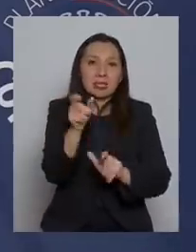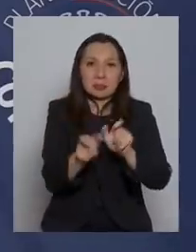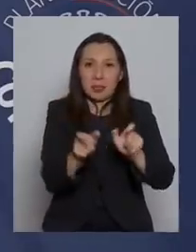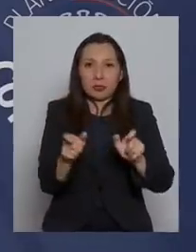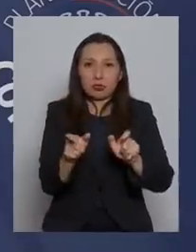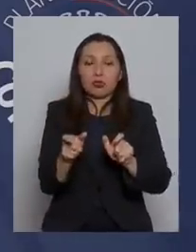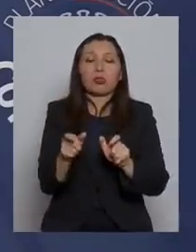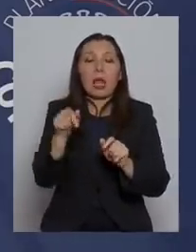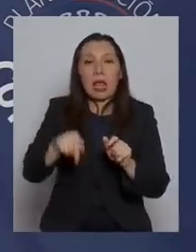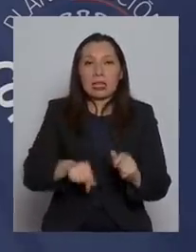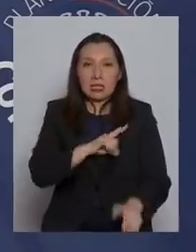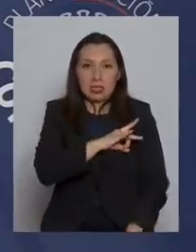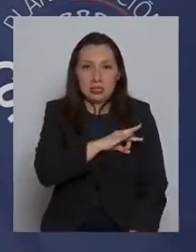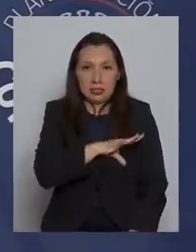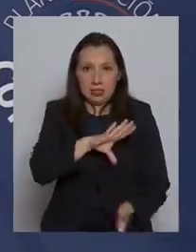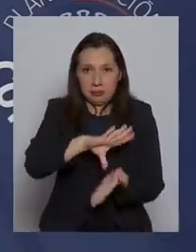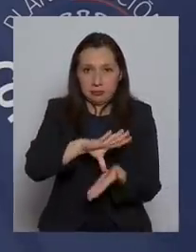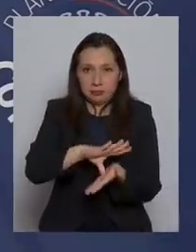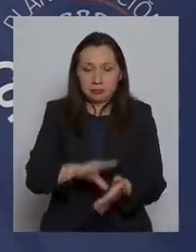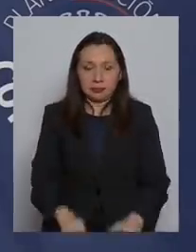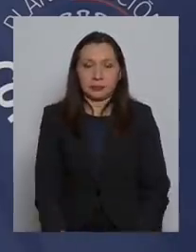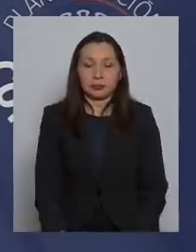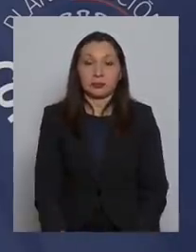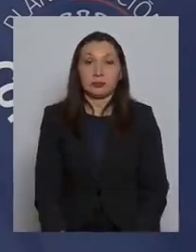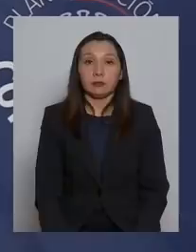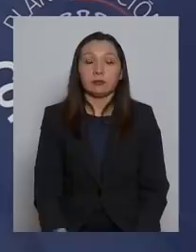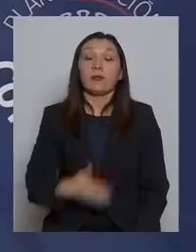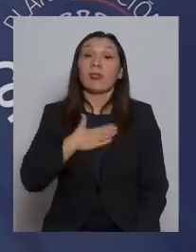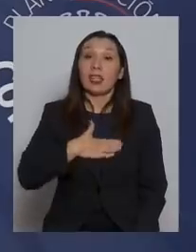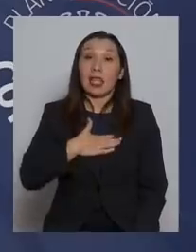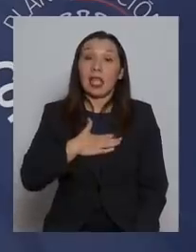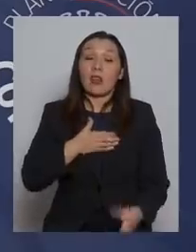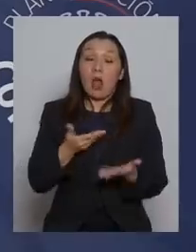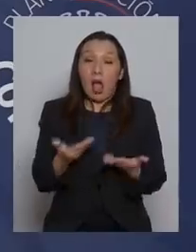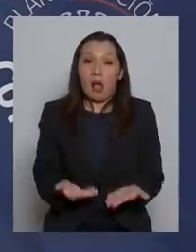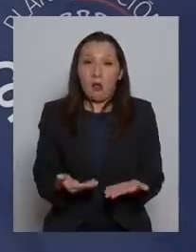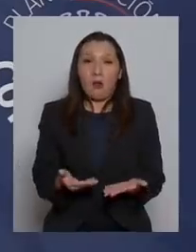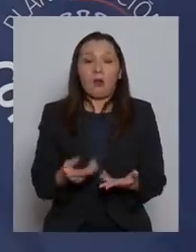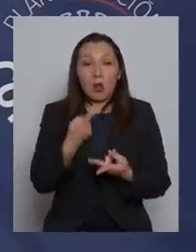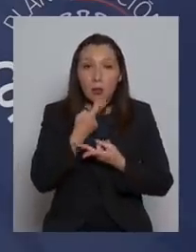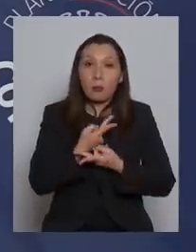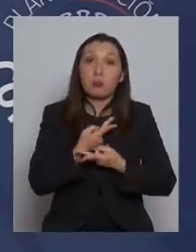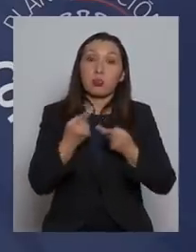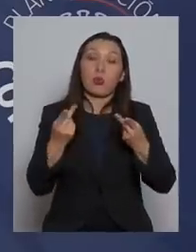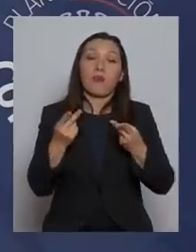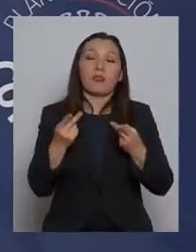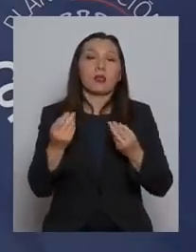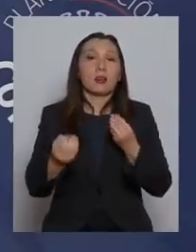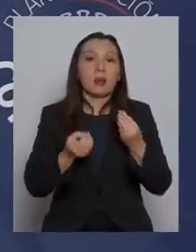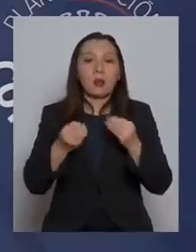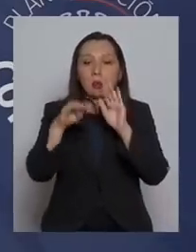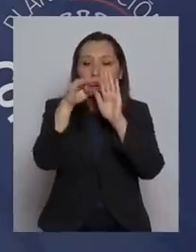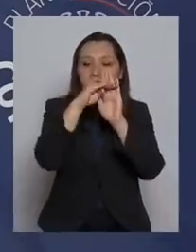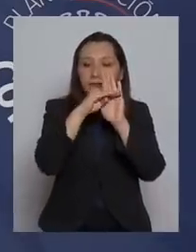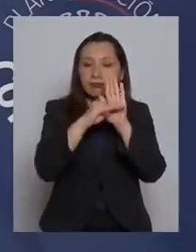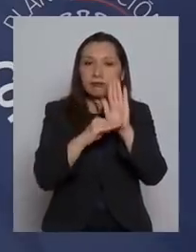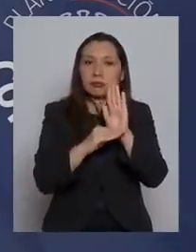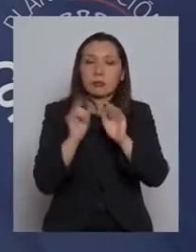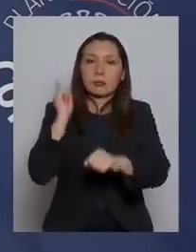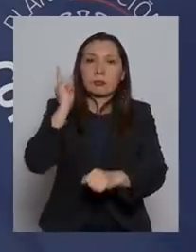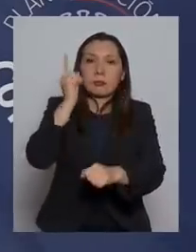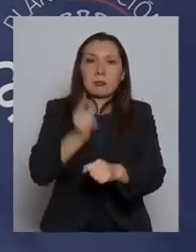pacientes en el país. Quiero a continuación anunciar las medidas